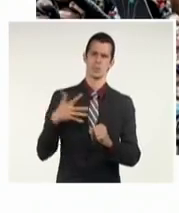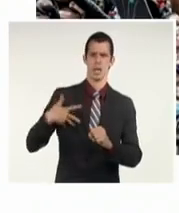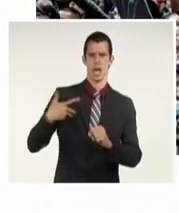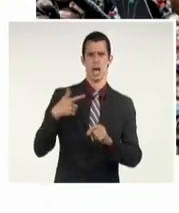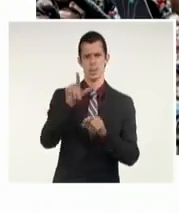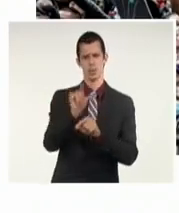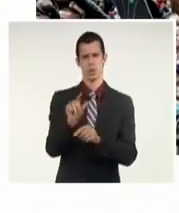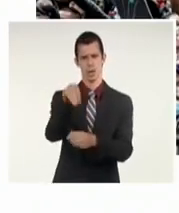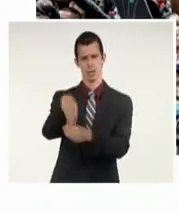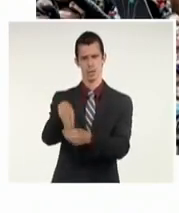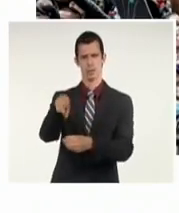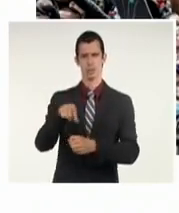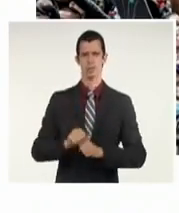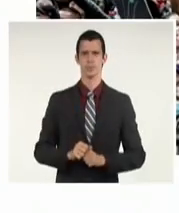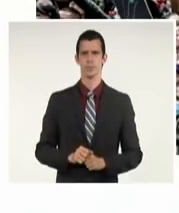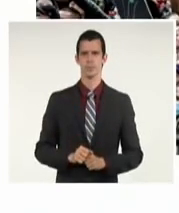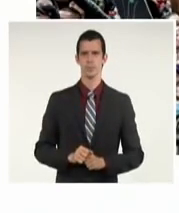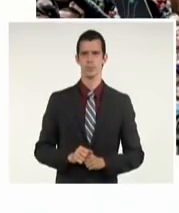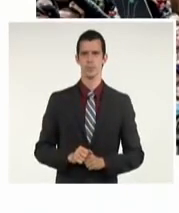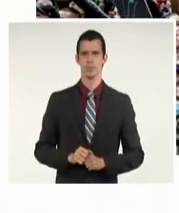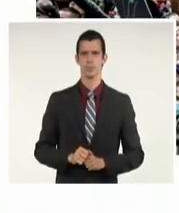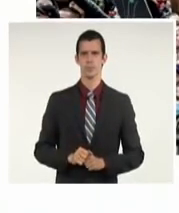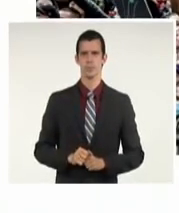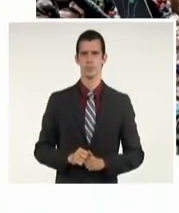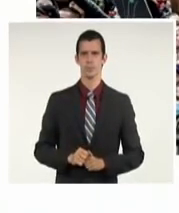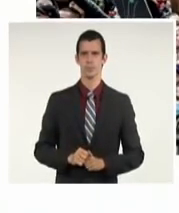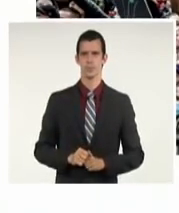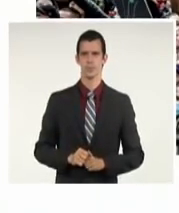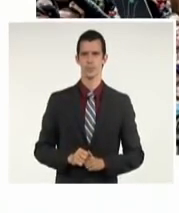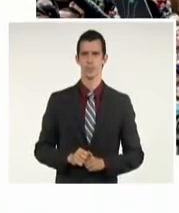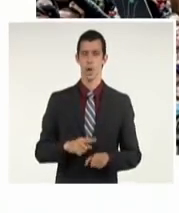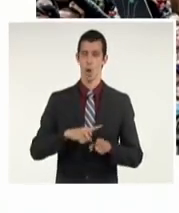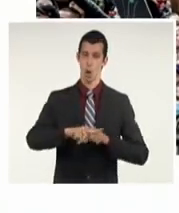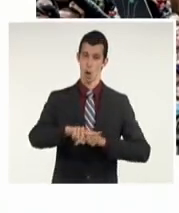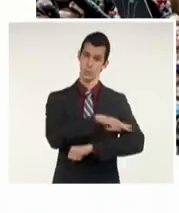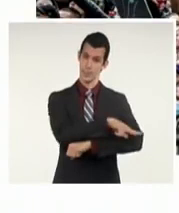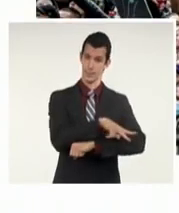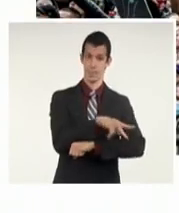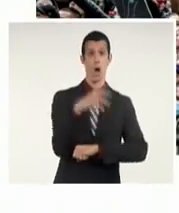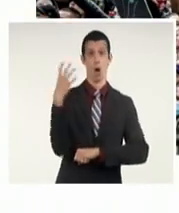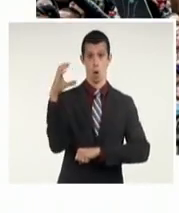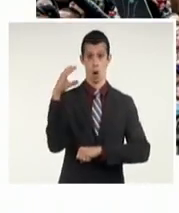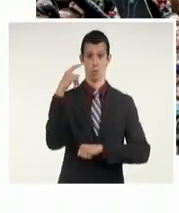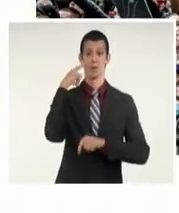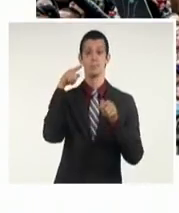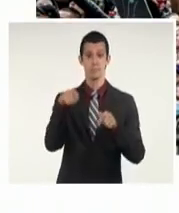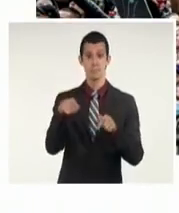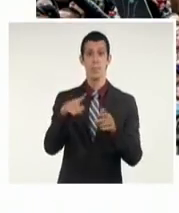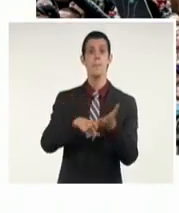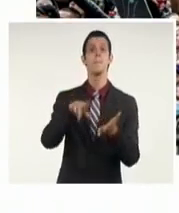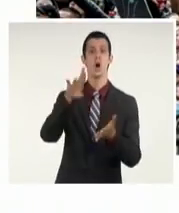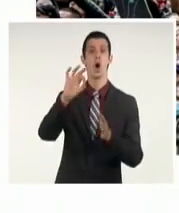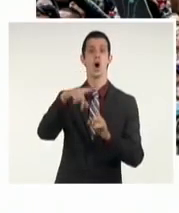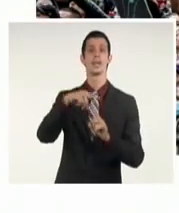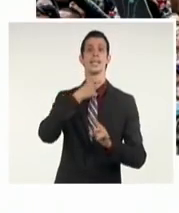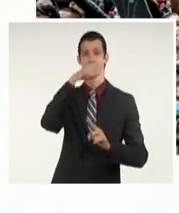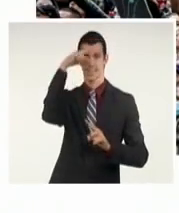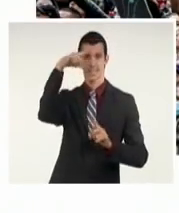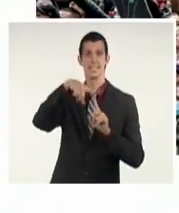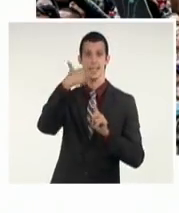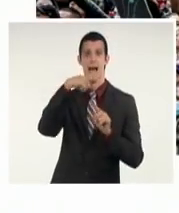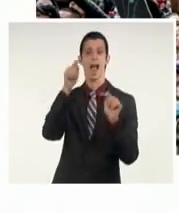cadena CNN. Aquí la vemos. Reportan en Colombia 22 capturas y 21 policías heridos en protestas del 20 de